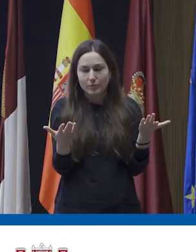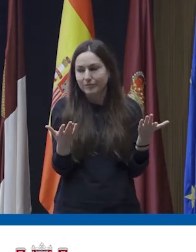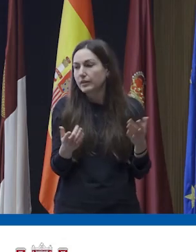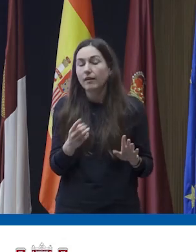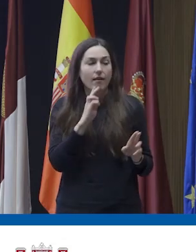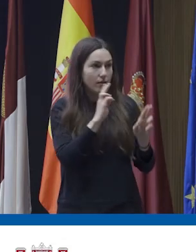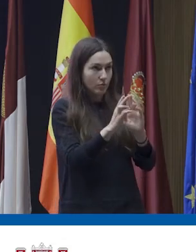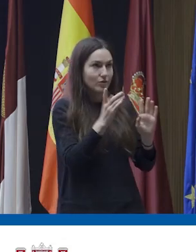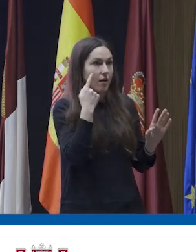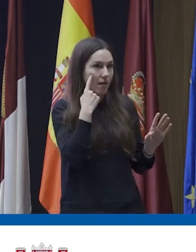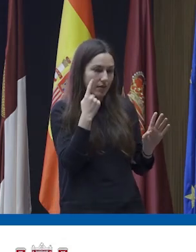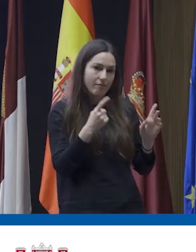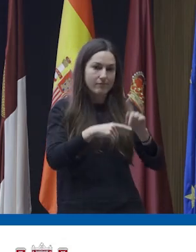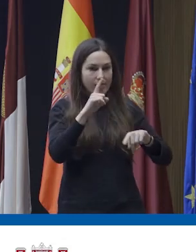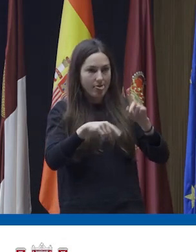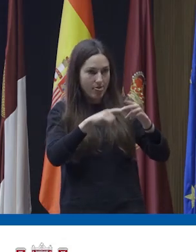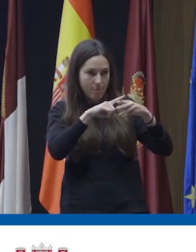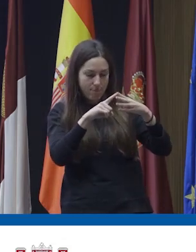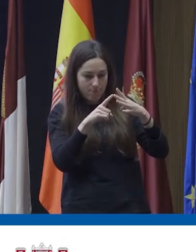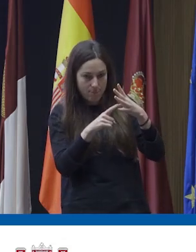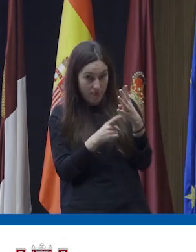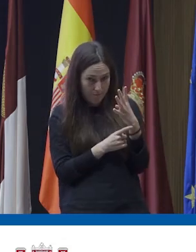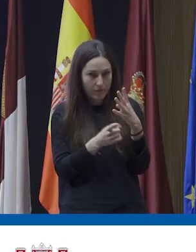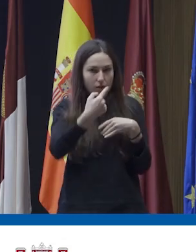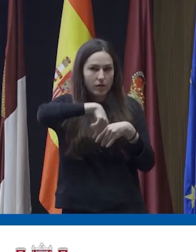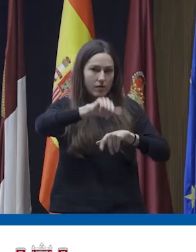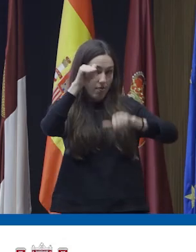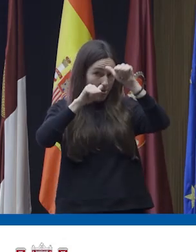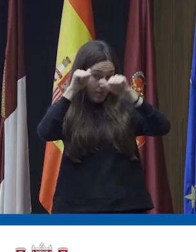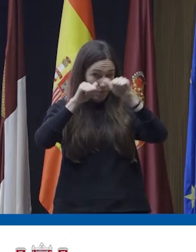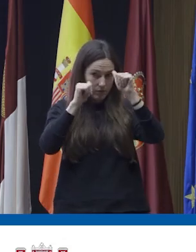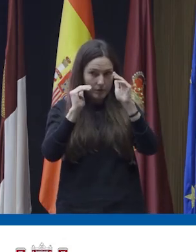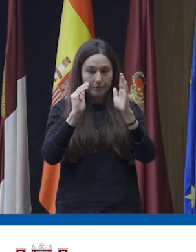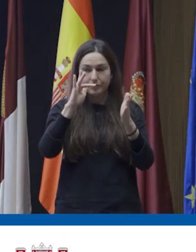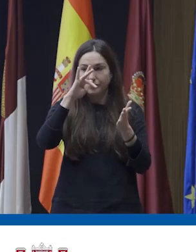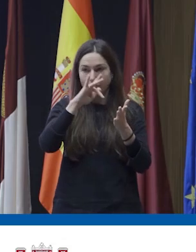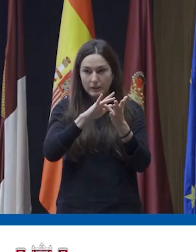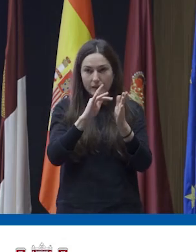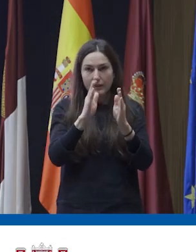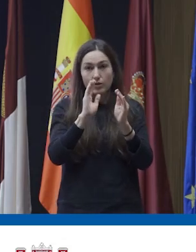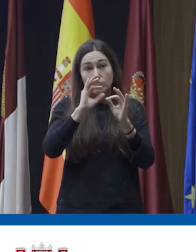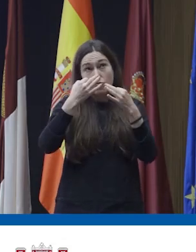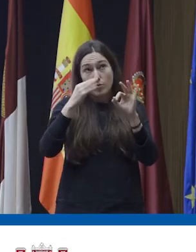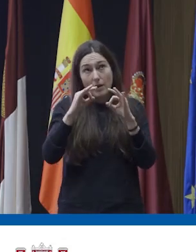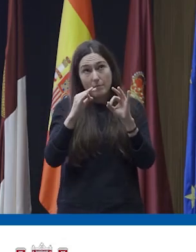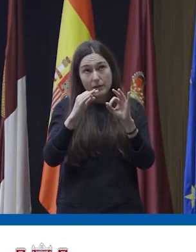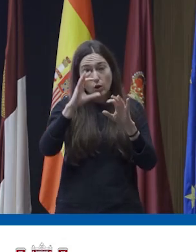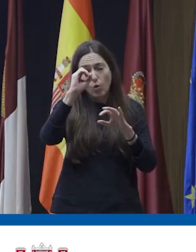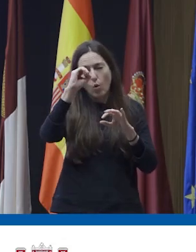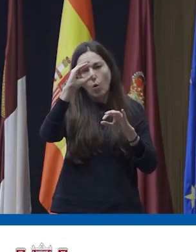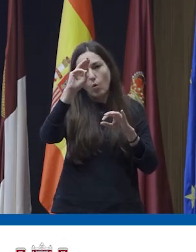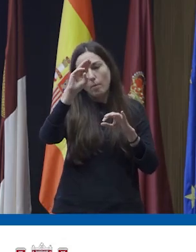Bueno, principalmente nosotros durante la cirugía, el tiempo de aparición más habitual de la